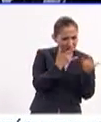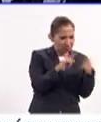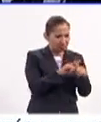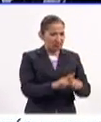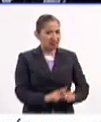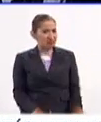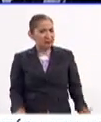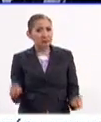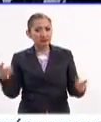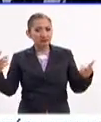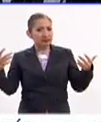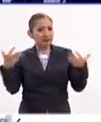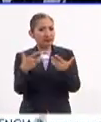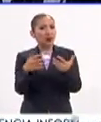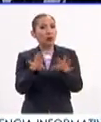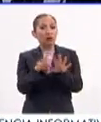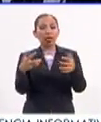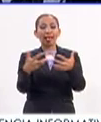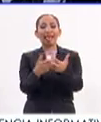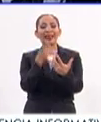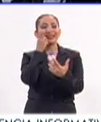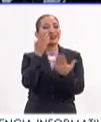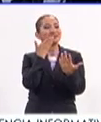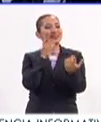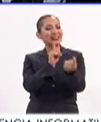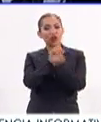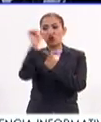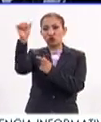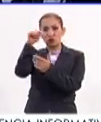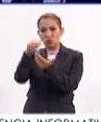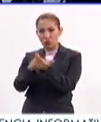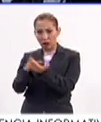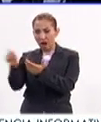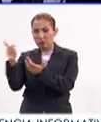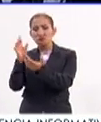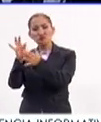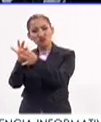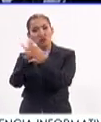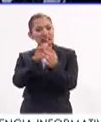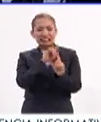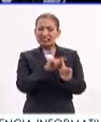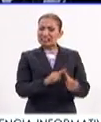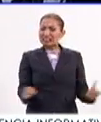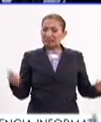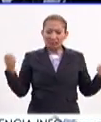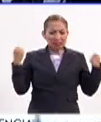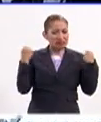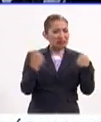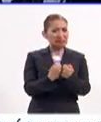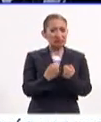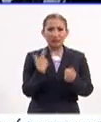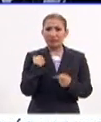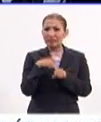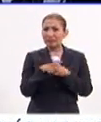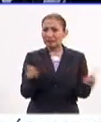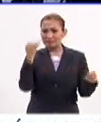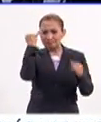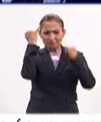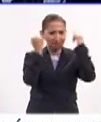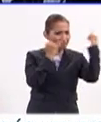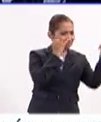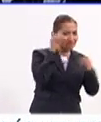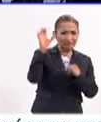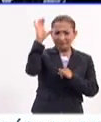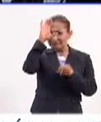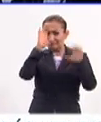distintas. Entonces, no fue como los encuentros que hubo en otros lados del mundo, era totalmente cosmovisiones distintas de las